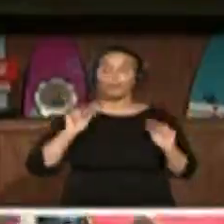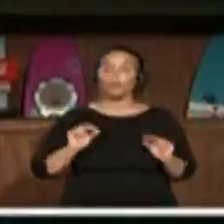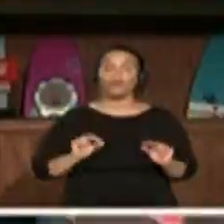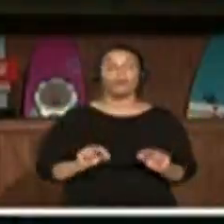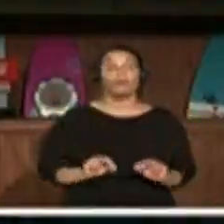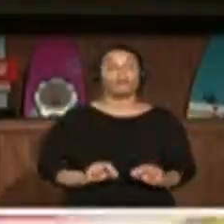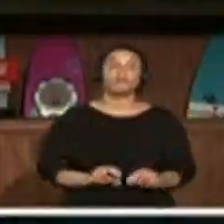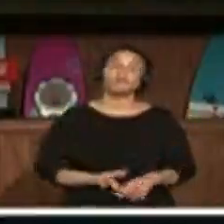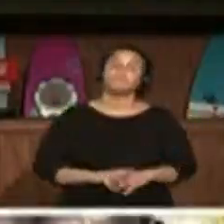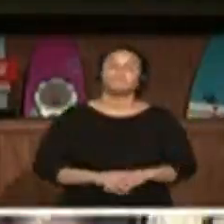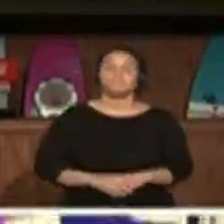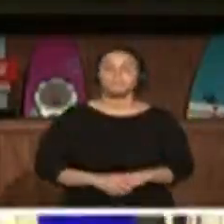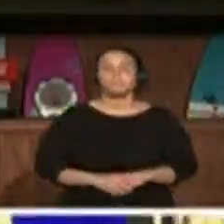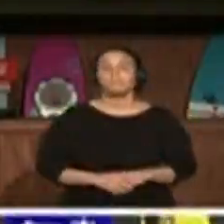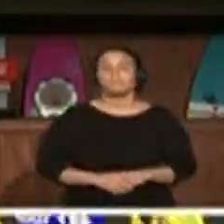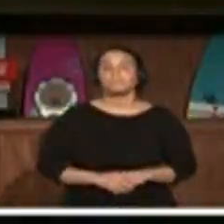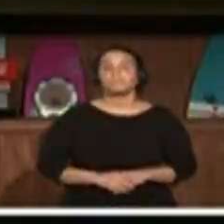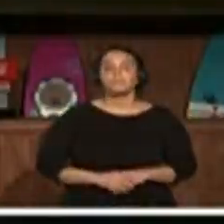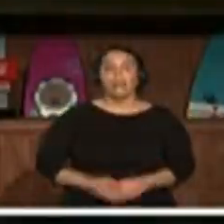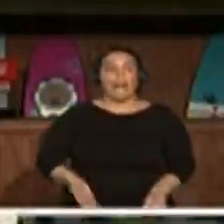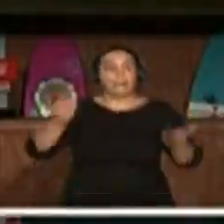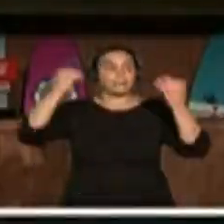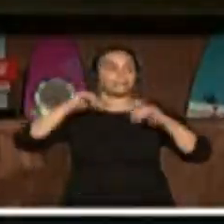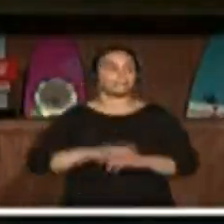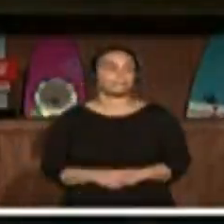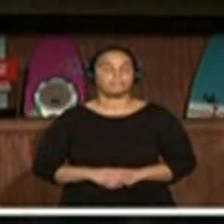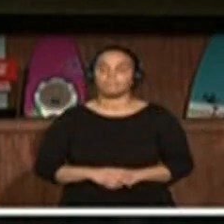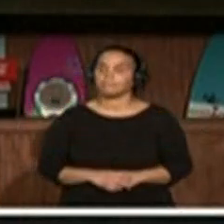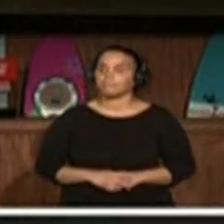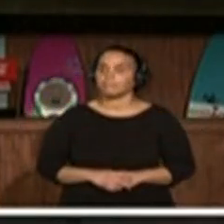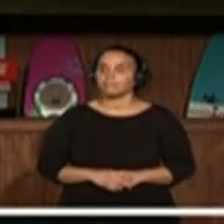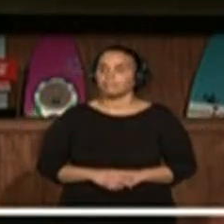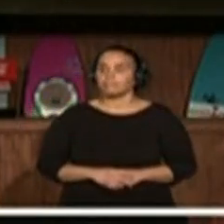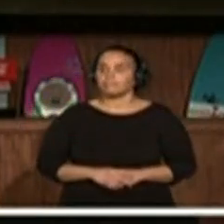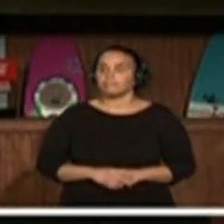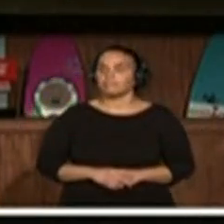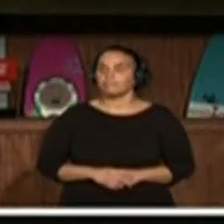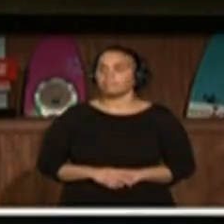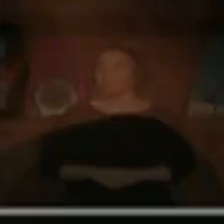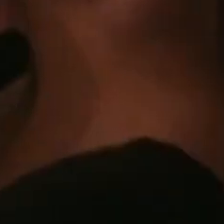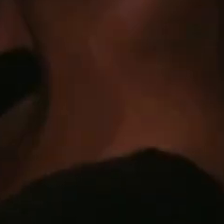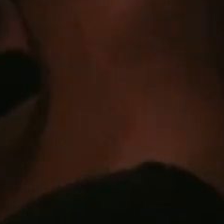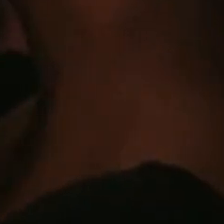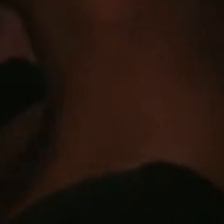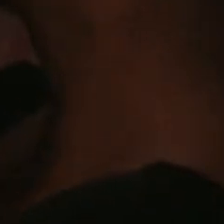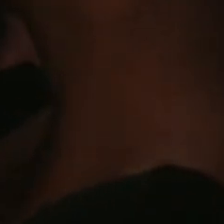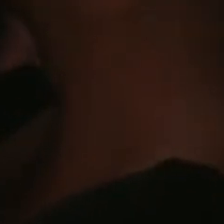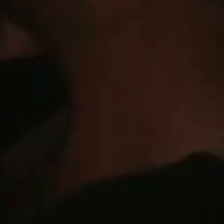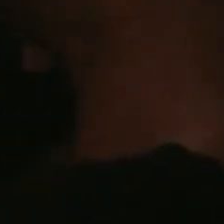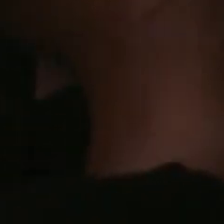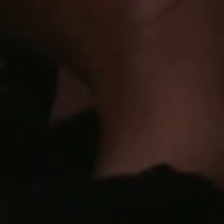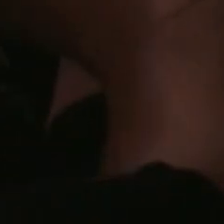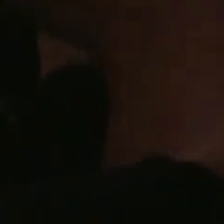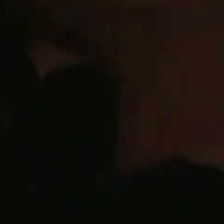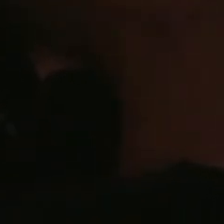La máquina. Máquina del Tiempo, por abreviar el título,